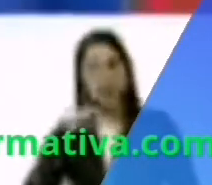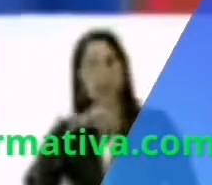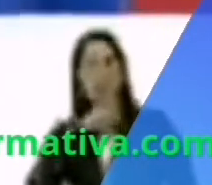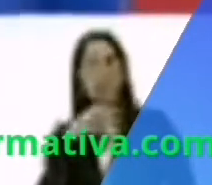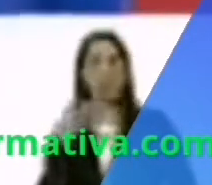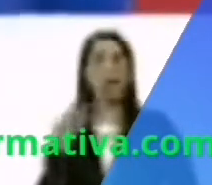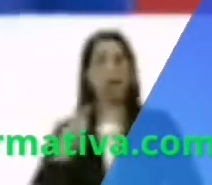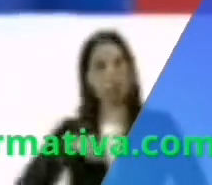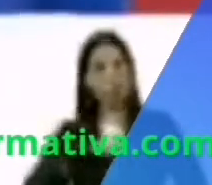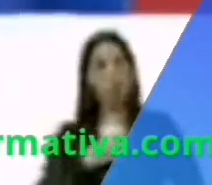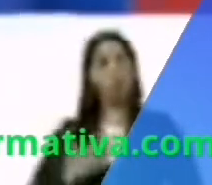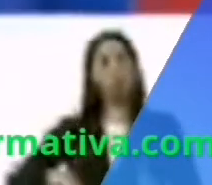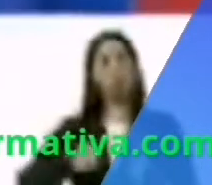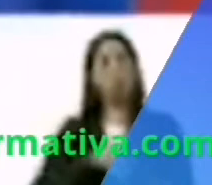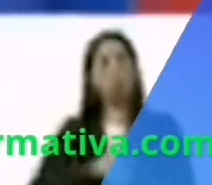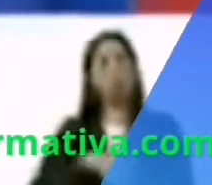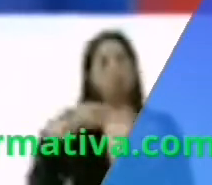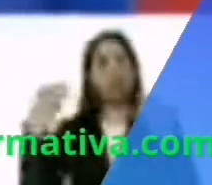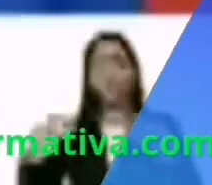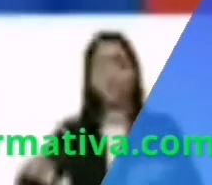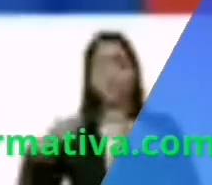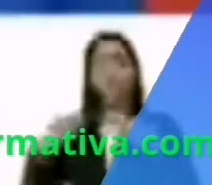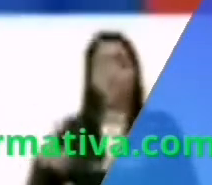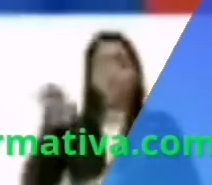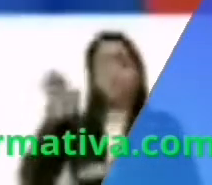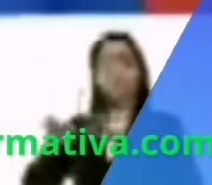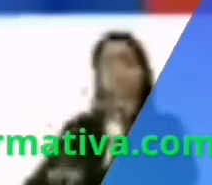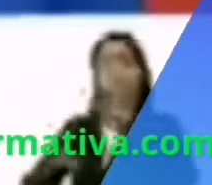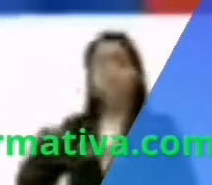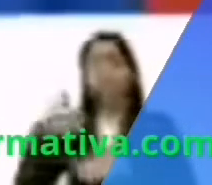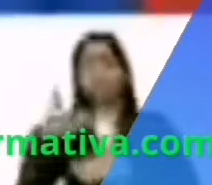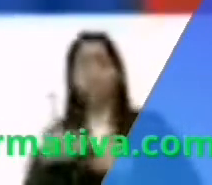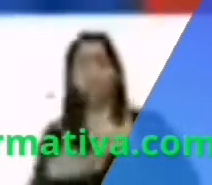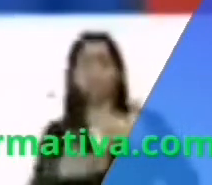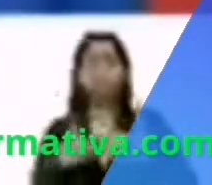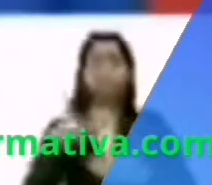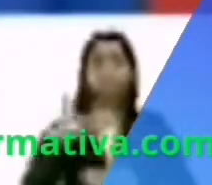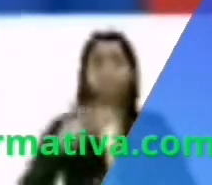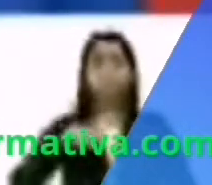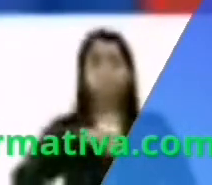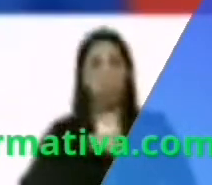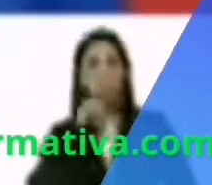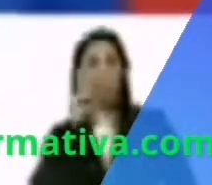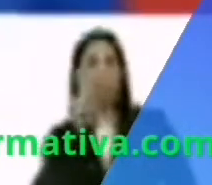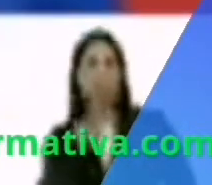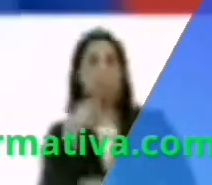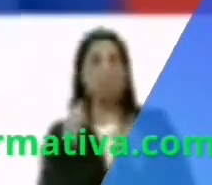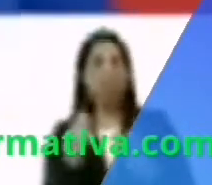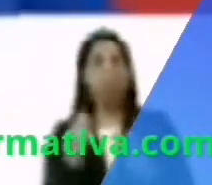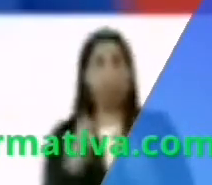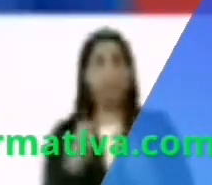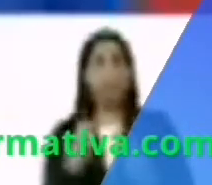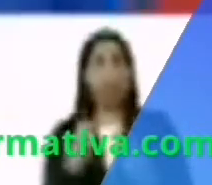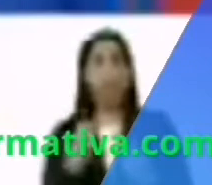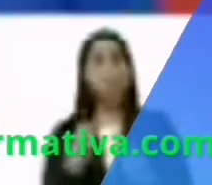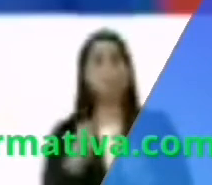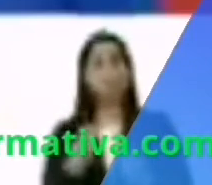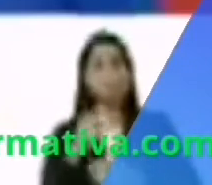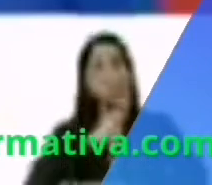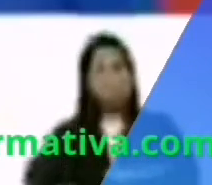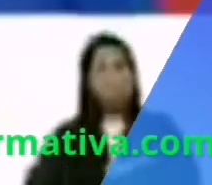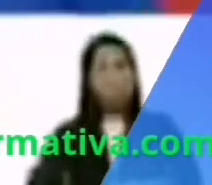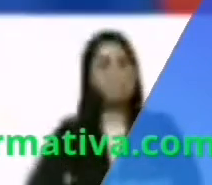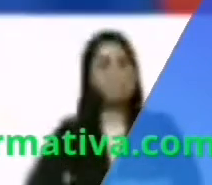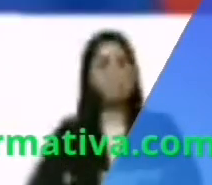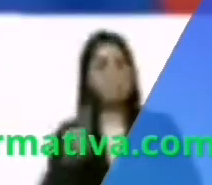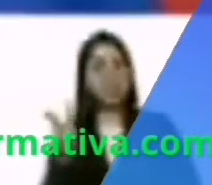el COVID-19. Hizo un llamado a todo el sector nacional para llegar a un acuerdo, empresarios privados, oposición